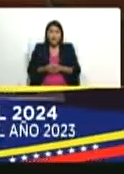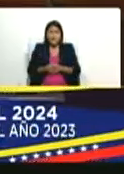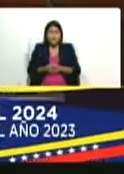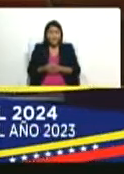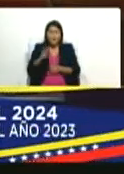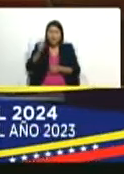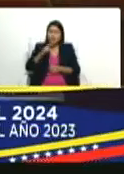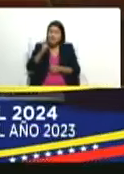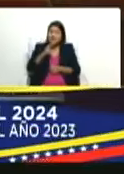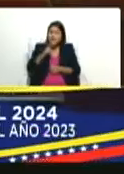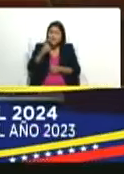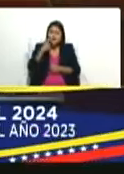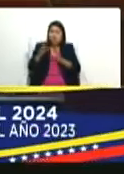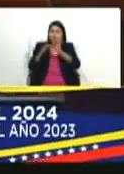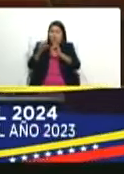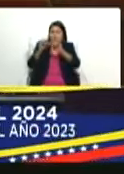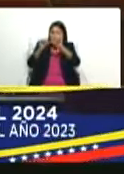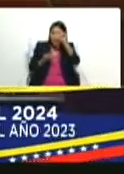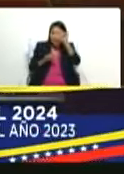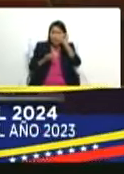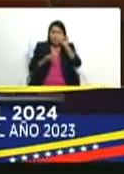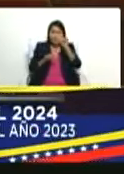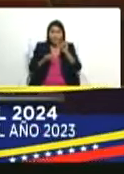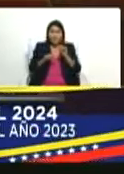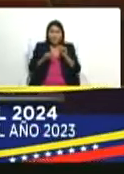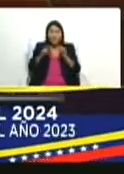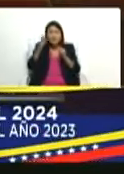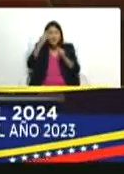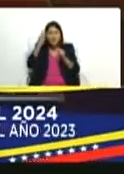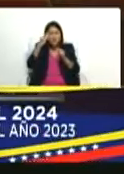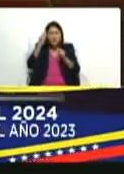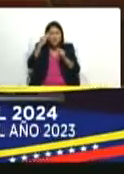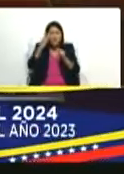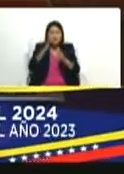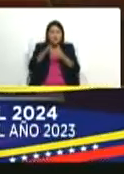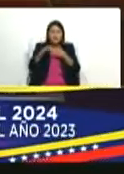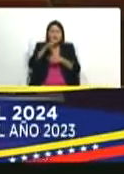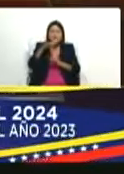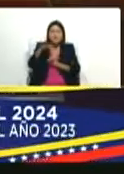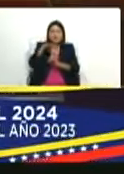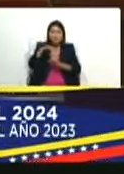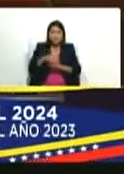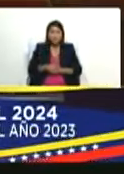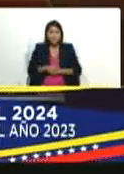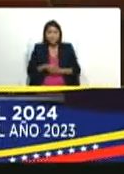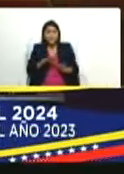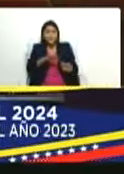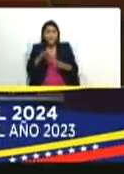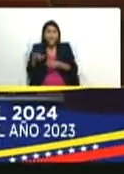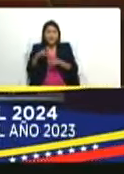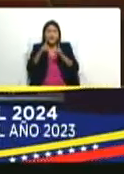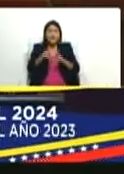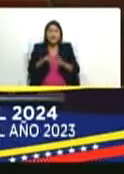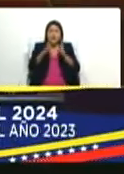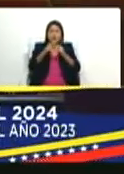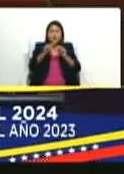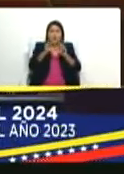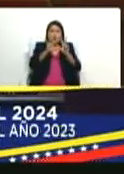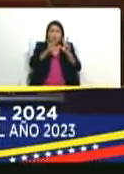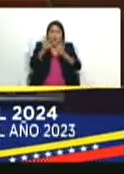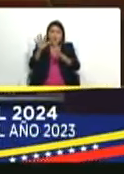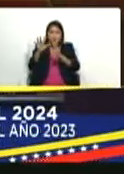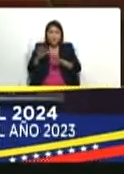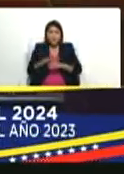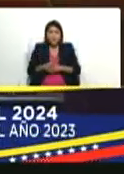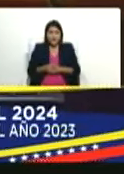la fundamentación de la apelación para conocer del mismo. Sentencia 89 emitida de la Sala